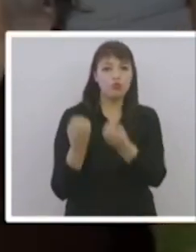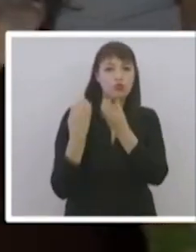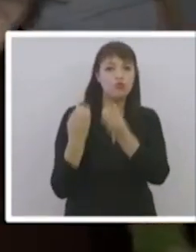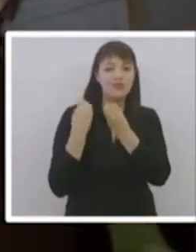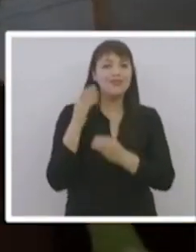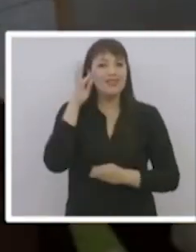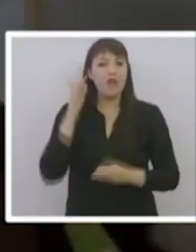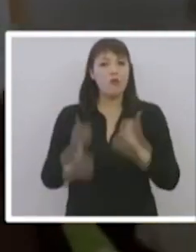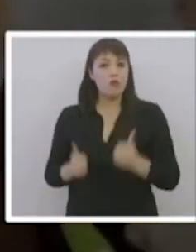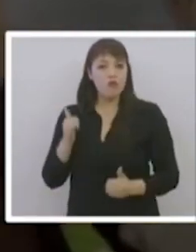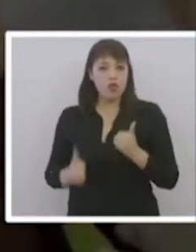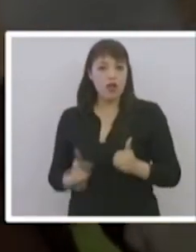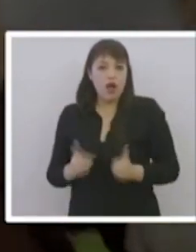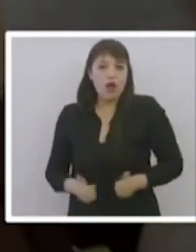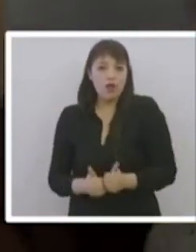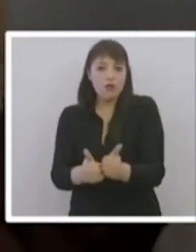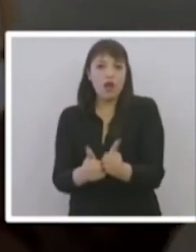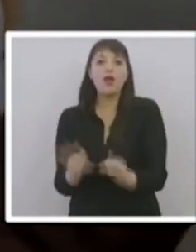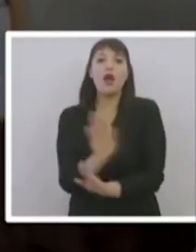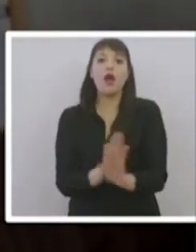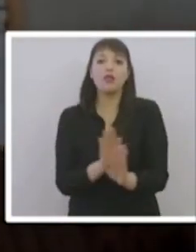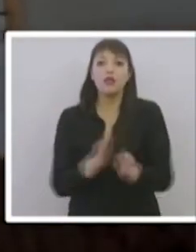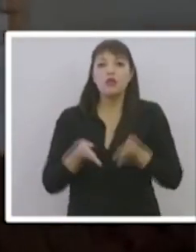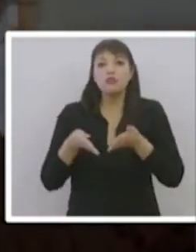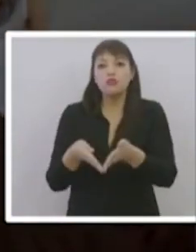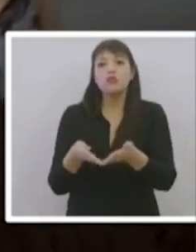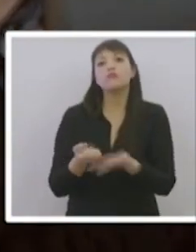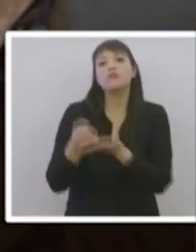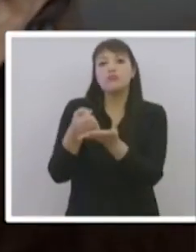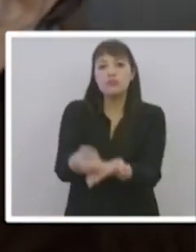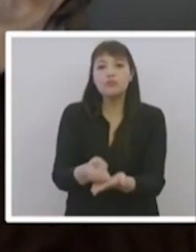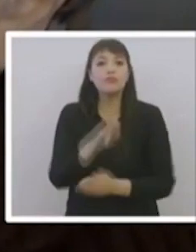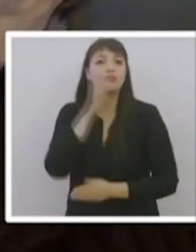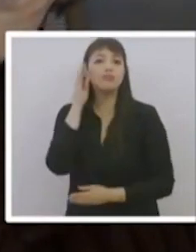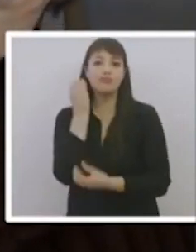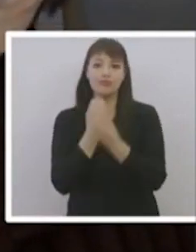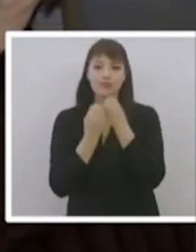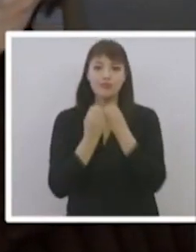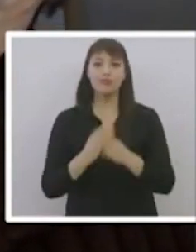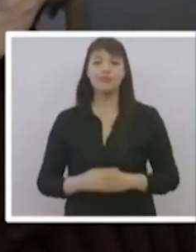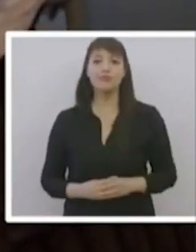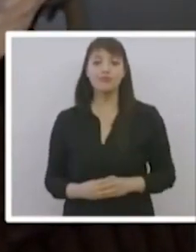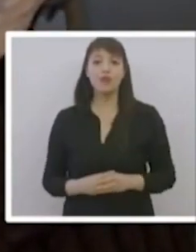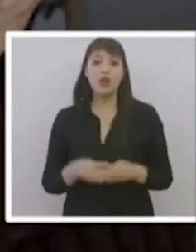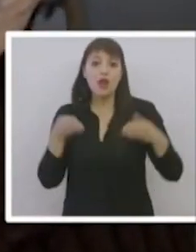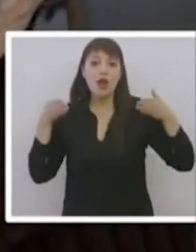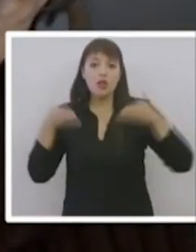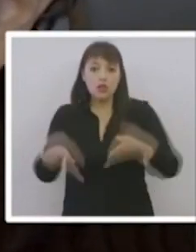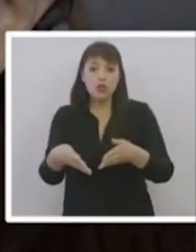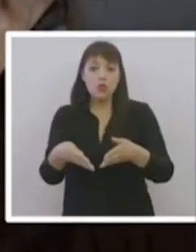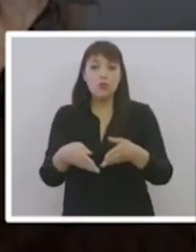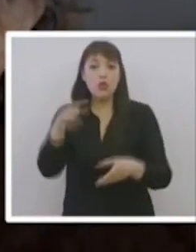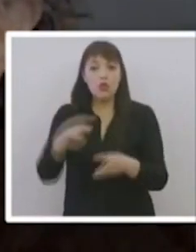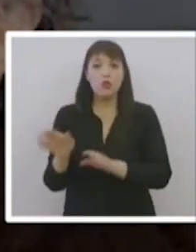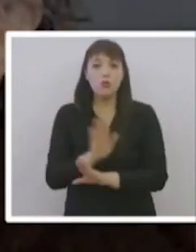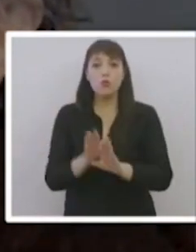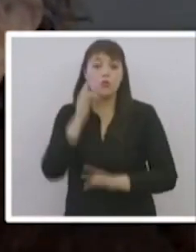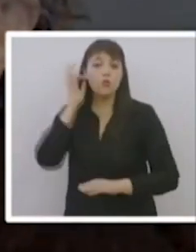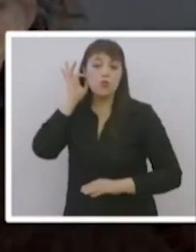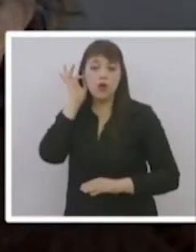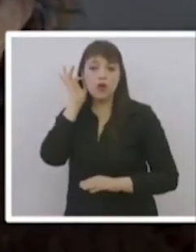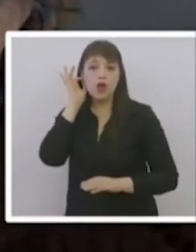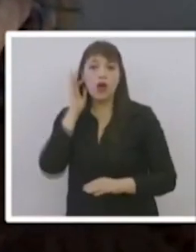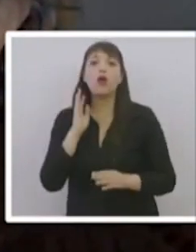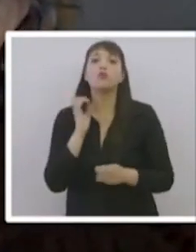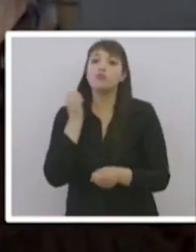94.000 millones de pesos, es que también buscamos dar aumento en las coberturas que ya están, perdón, de los programas existentes o